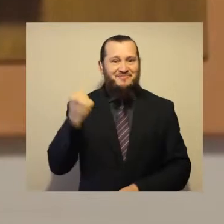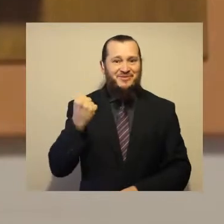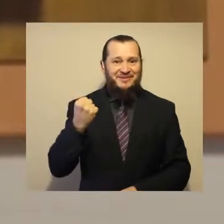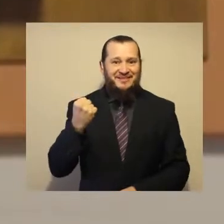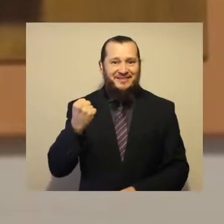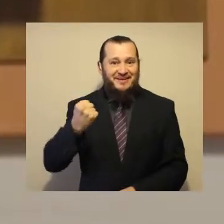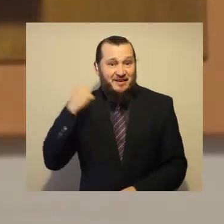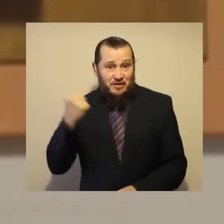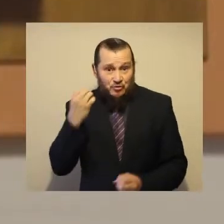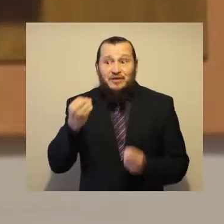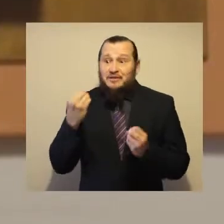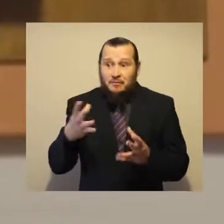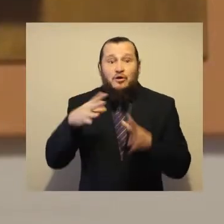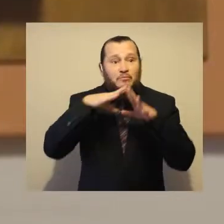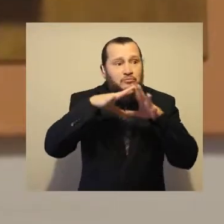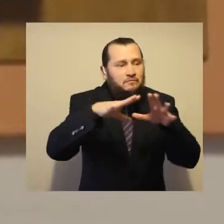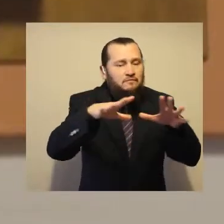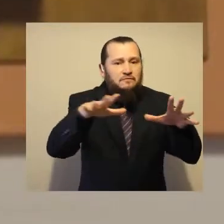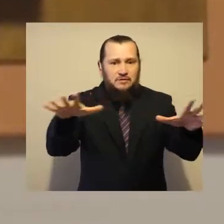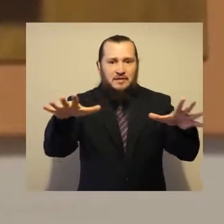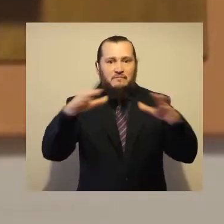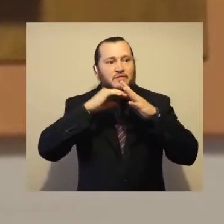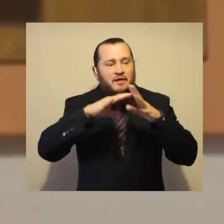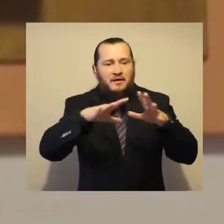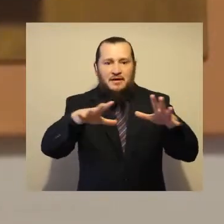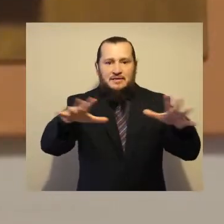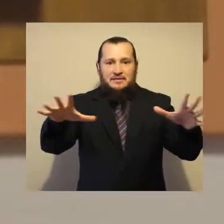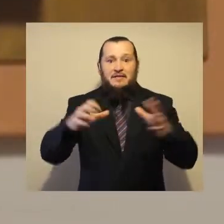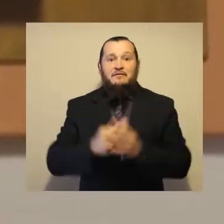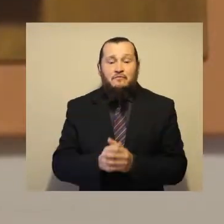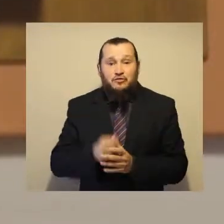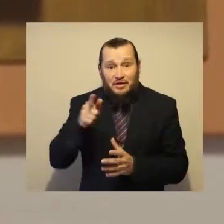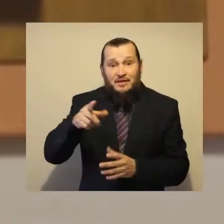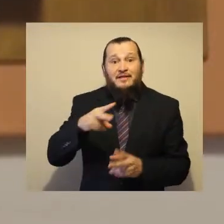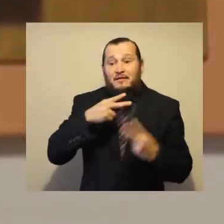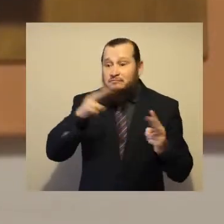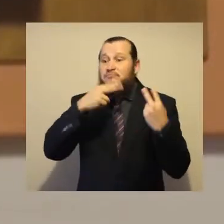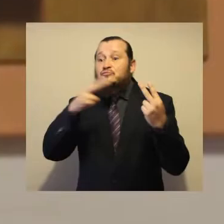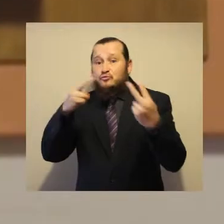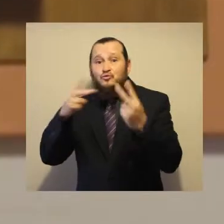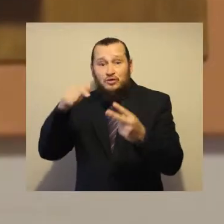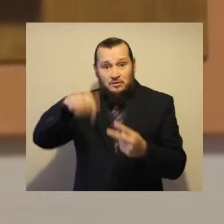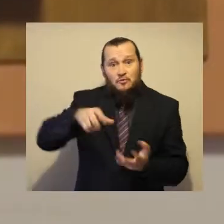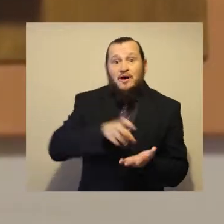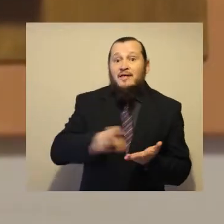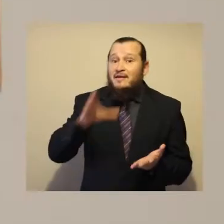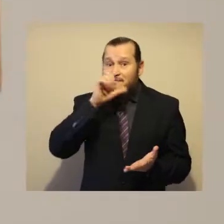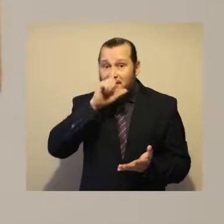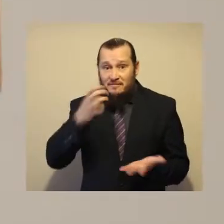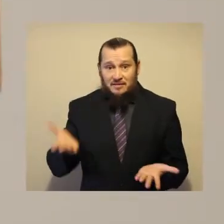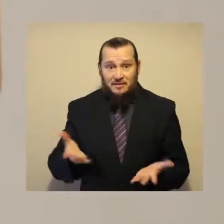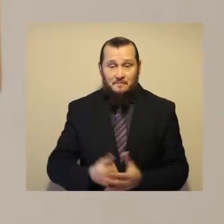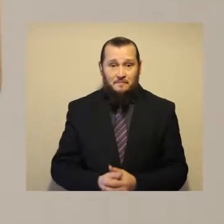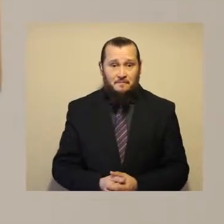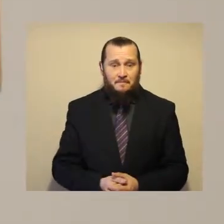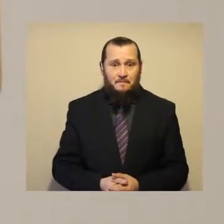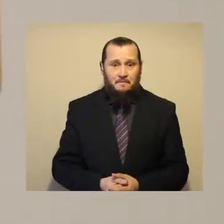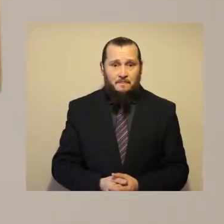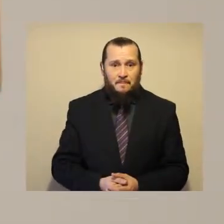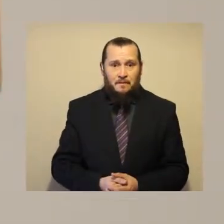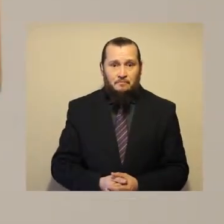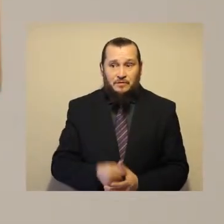significa también la promoción de la cuestión turística local, ¿no es cierto? Realmente va a